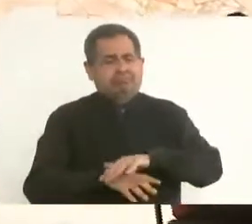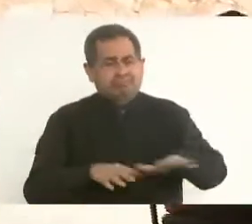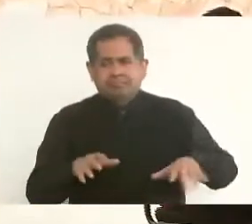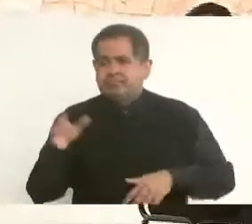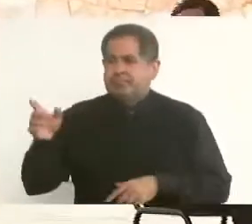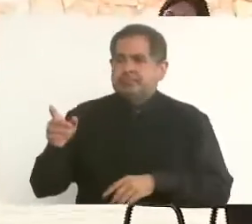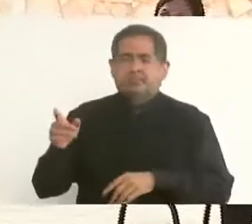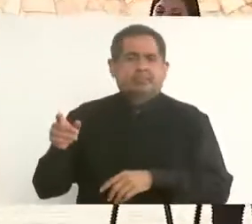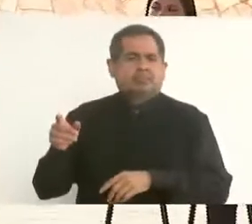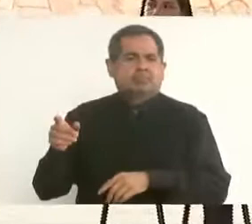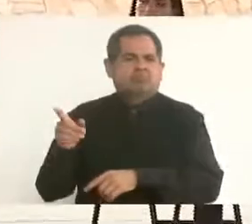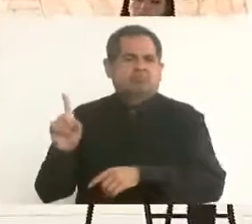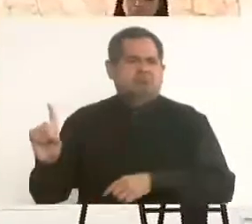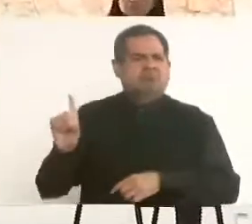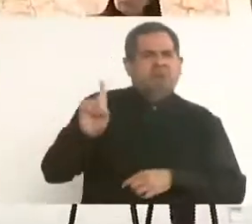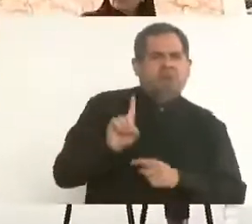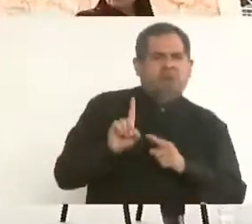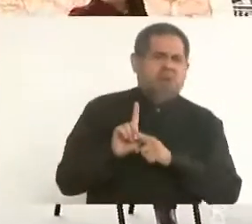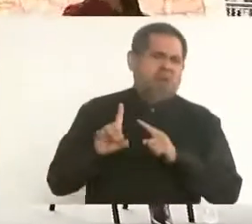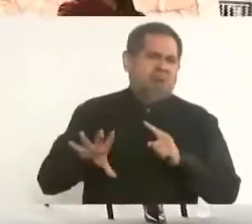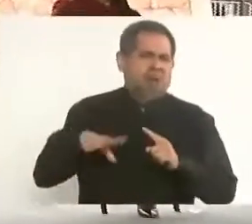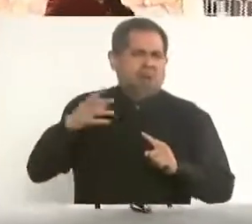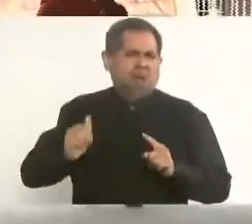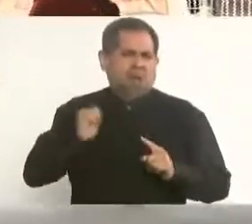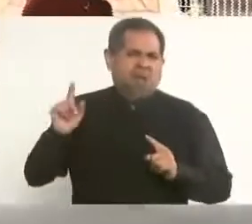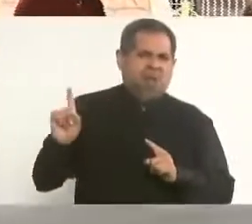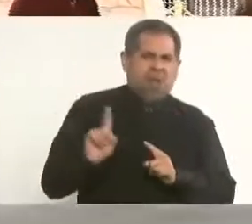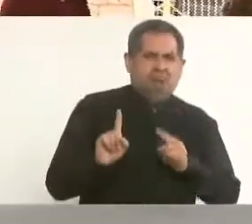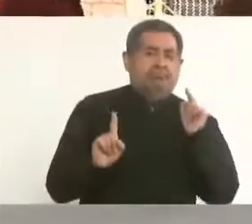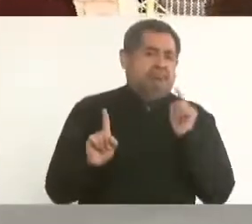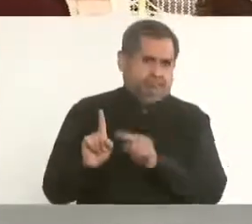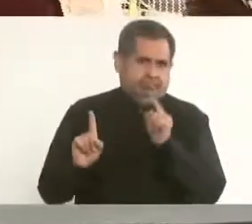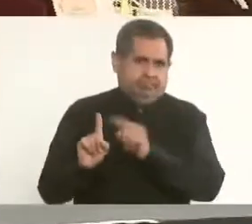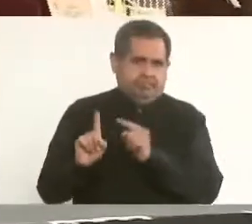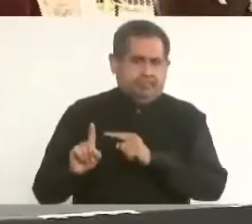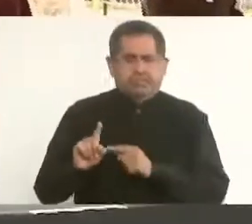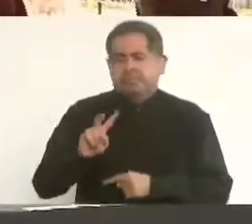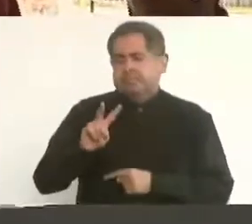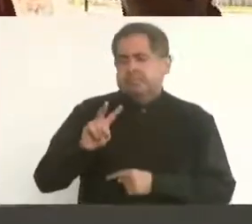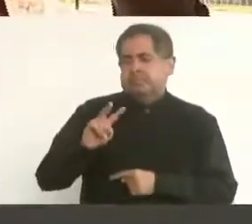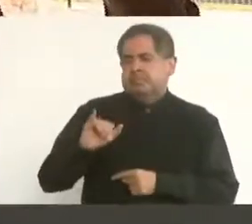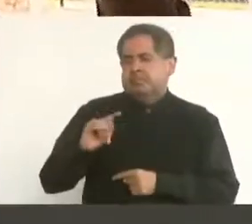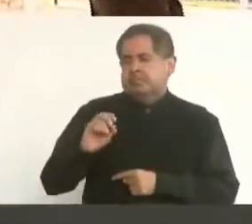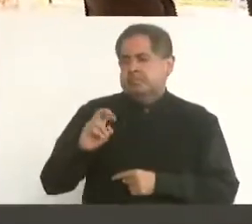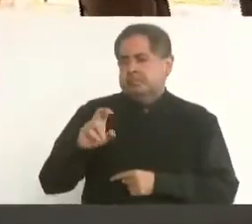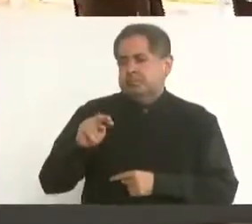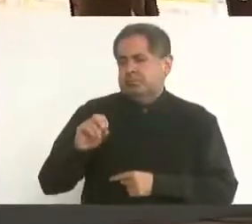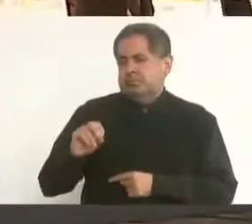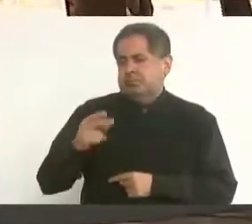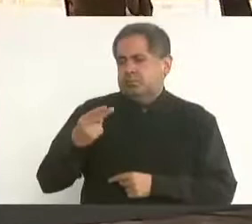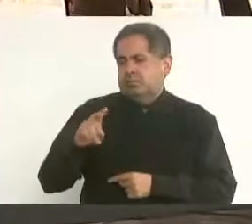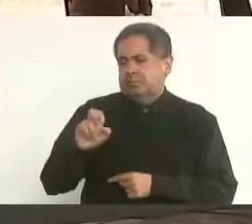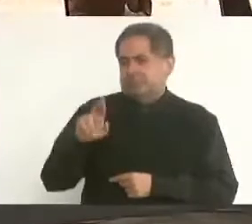asume de esa manera Victoriano Huerta la presidencia,